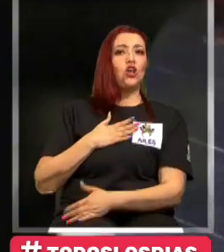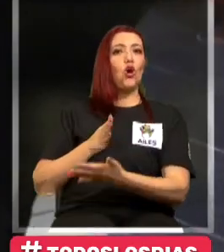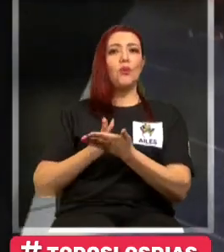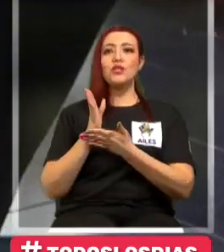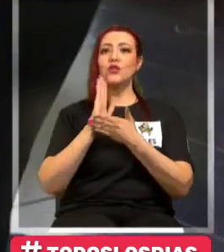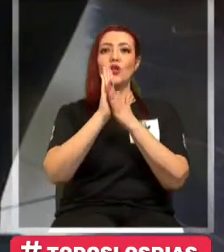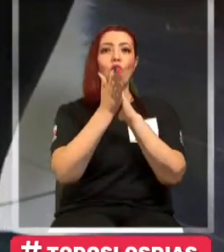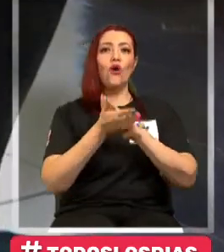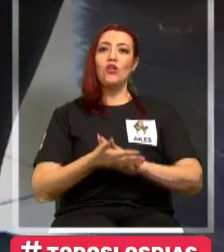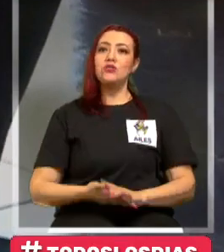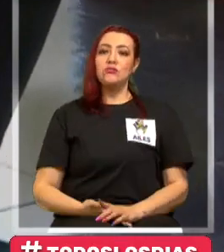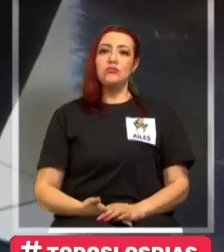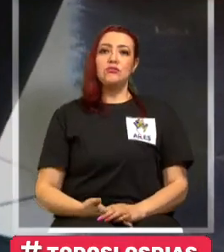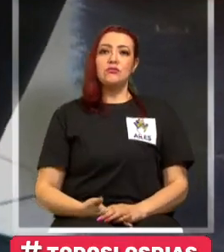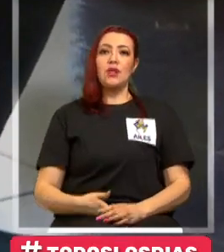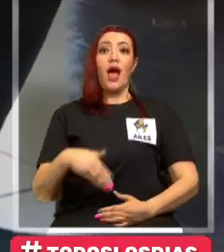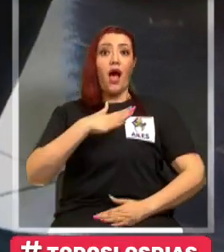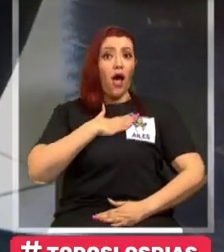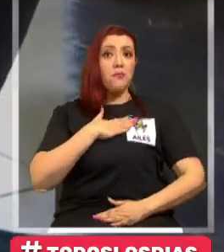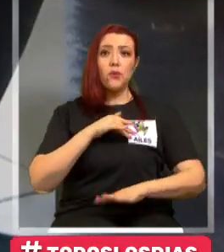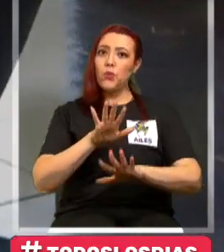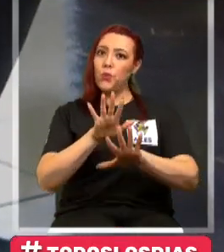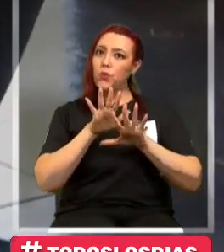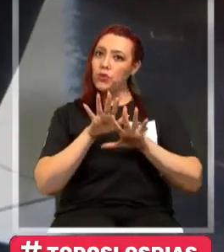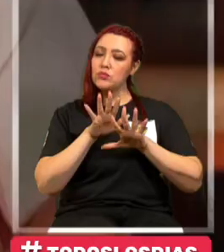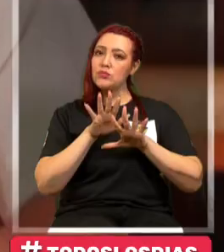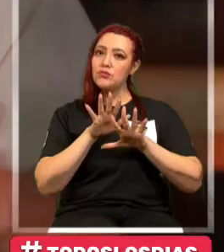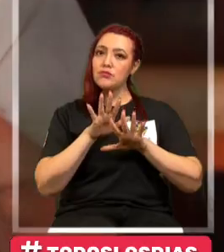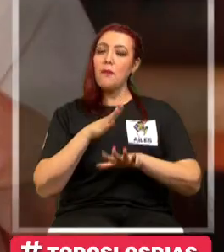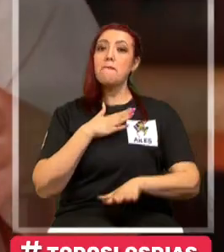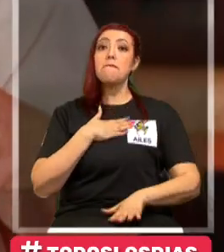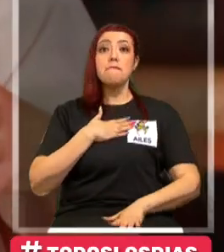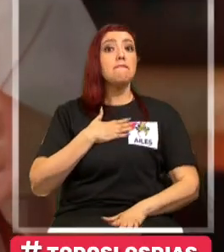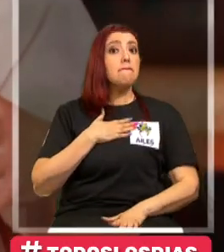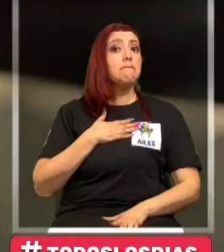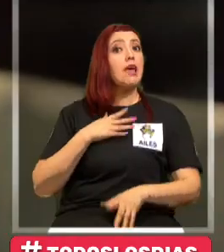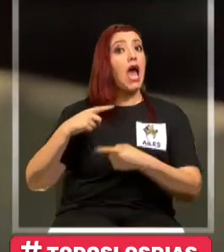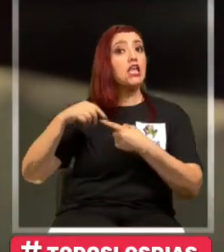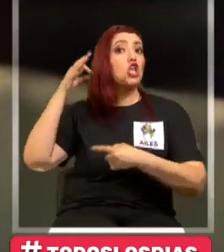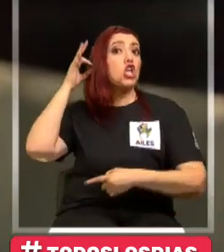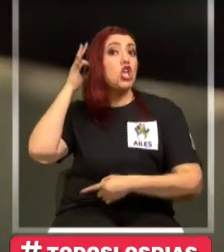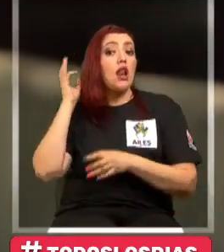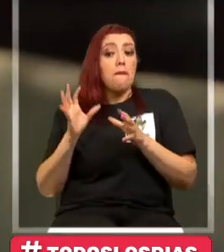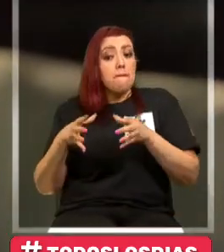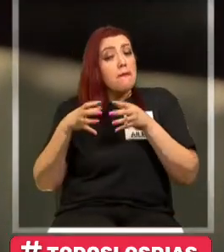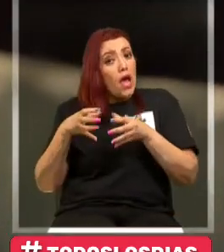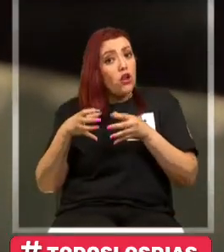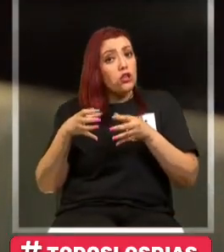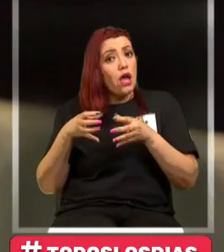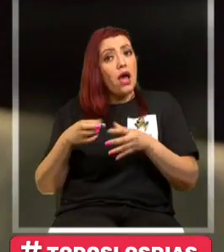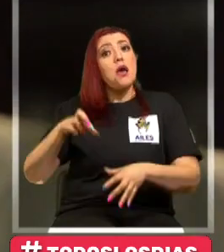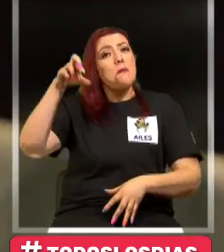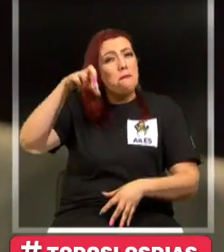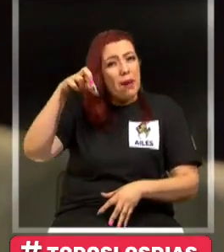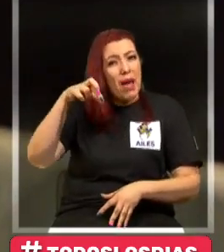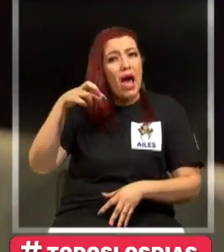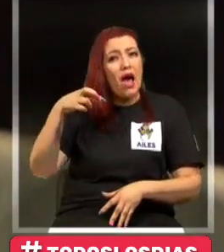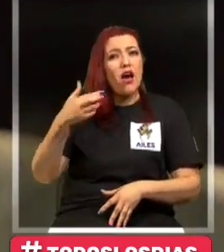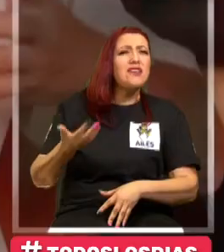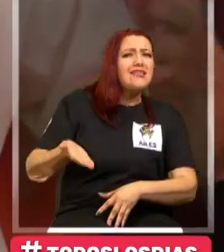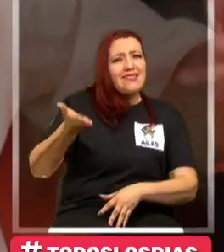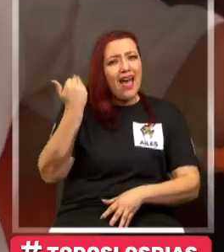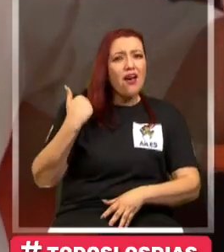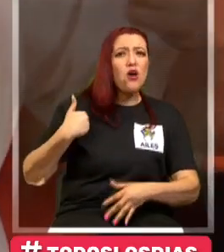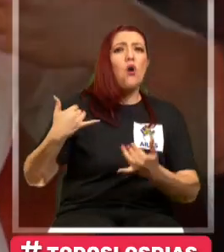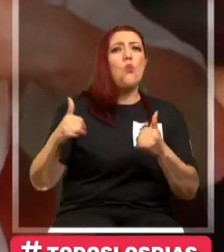Cuando llegó David a nosotros, a mí me impactó el tiro. Porque mi señora le dio ya una pelotita de regalo. Cuando me dijo, ya papá, juguemos la pelota, a